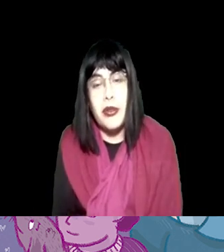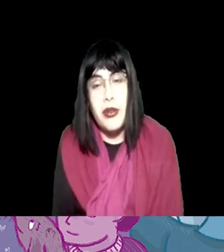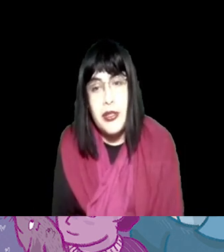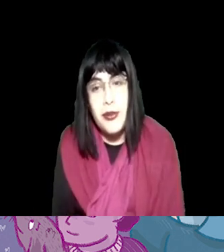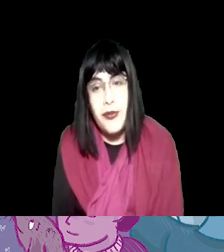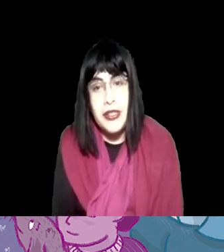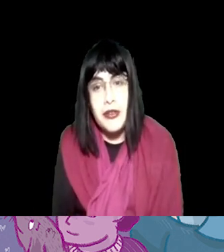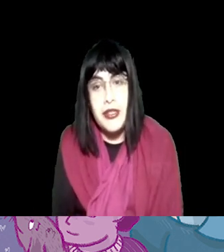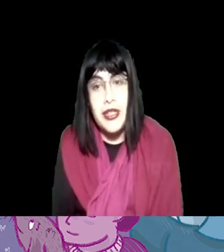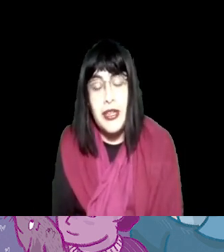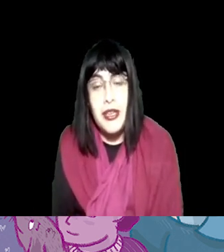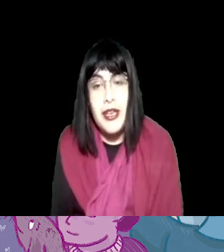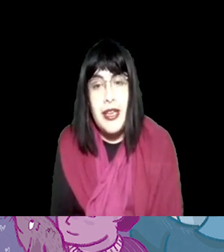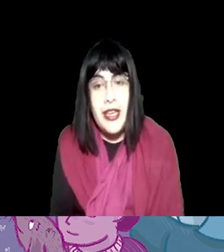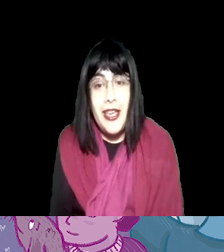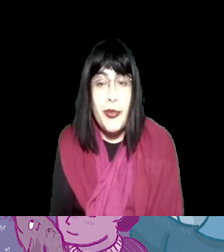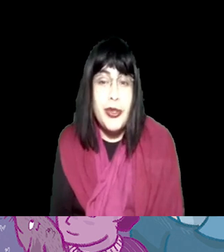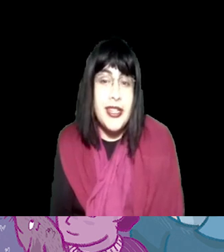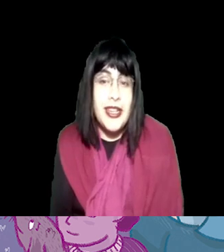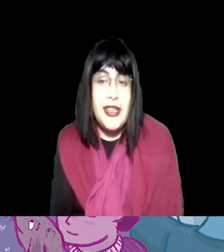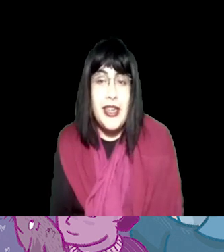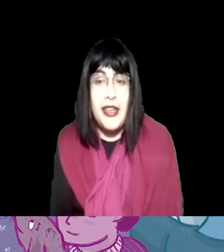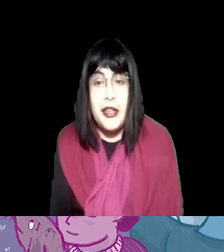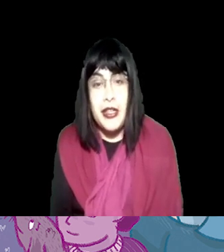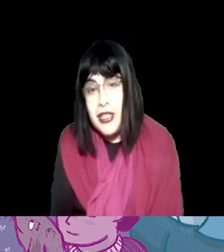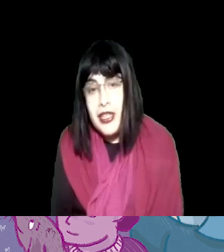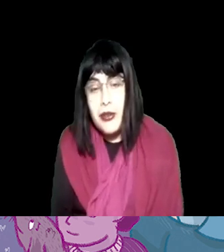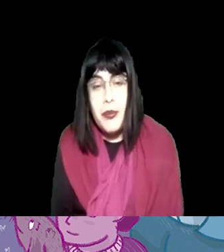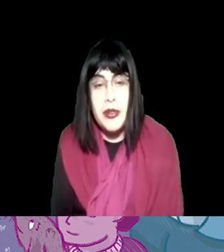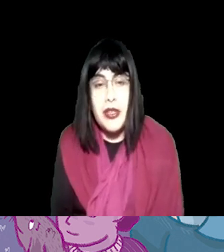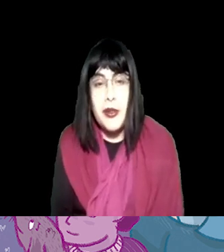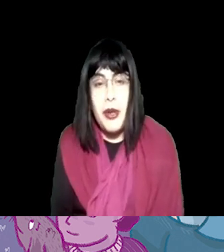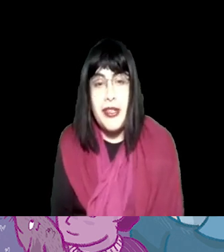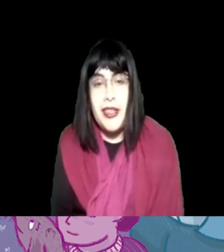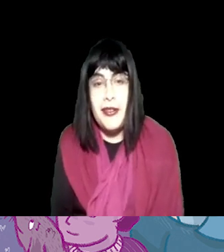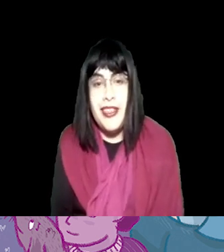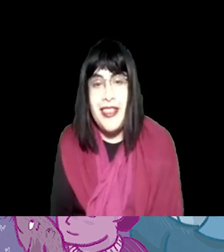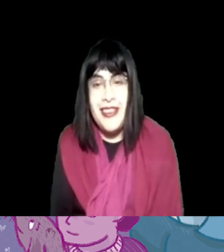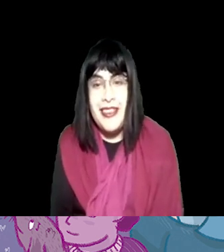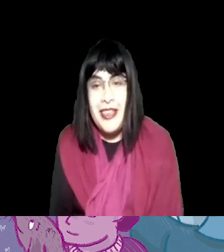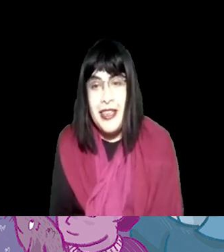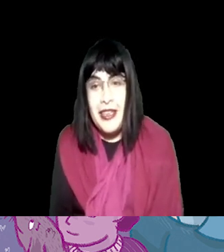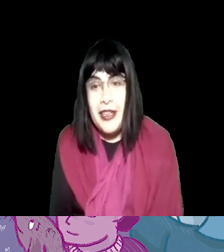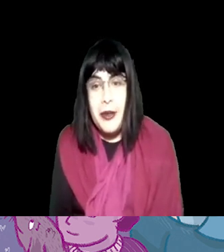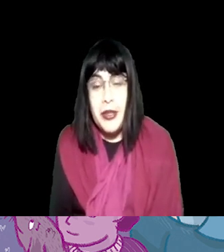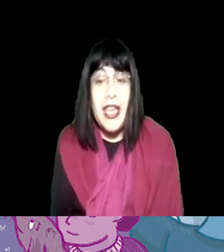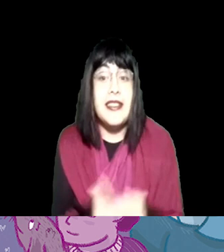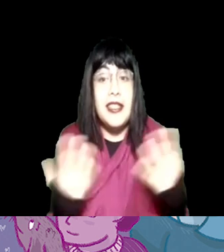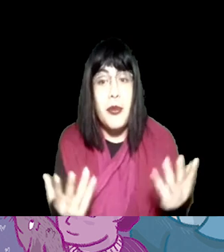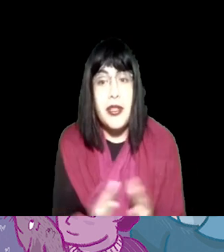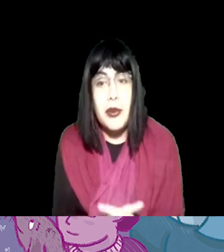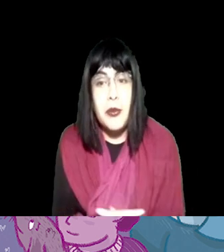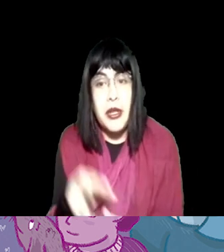tienen que ver con nuestros derechos básicos. Y así que muchas gracias a ti y a todas las personas que son parte de UTD.